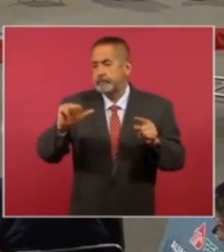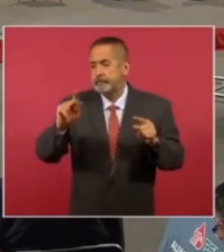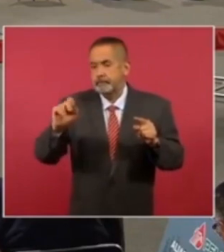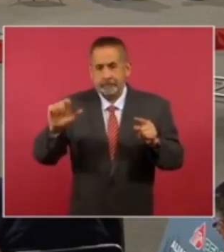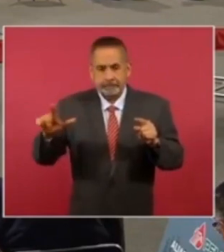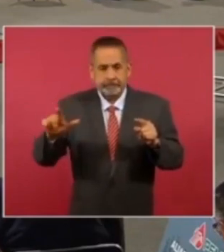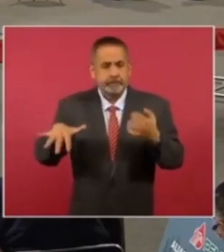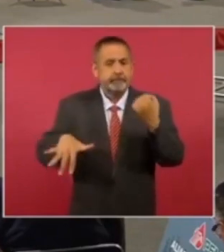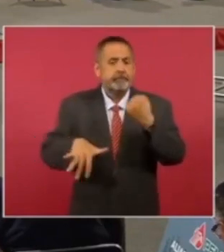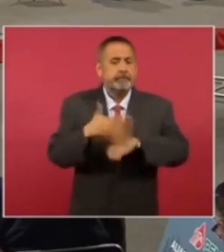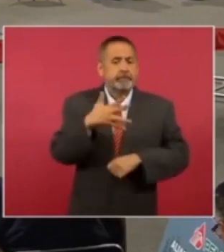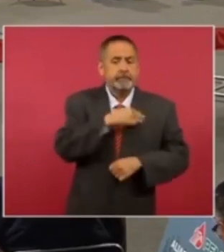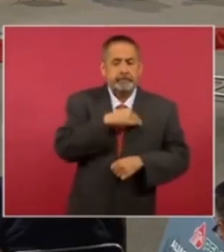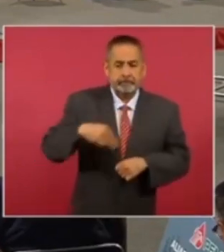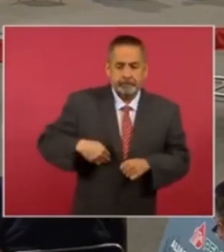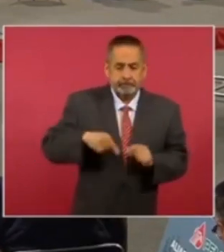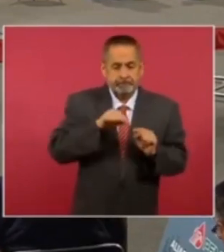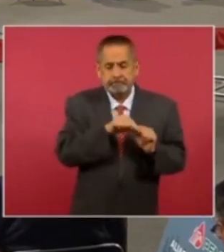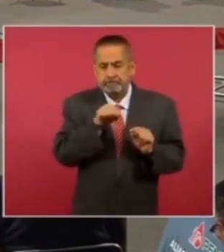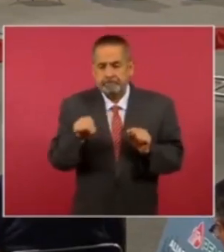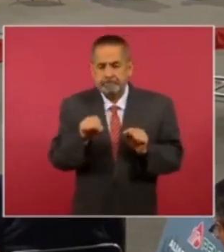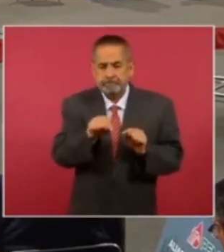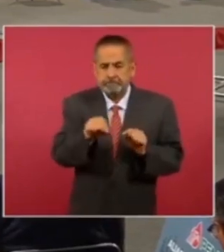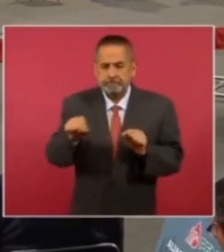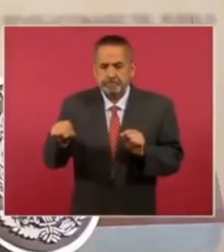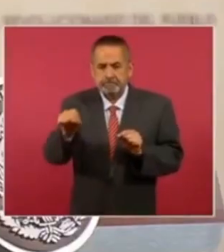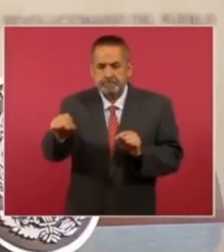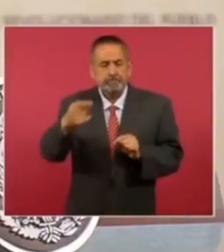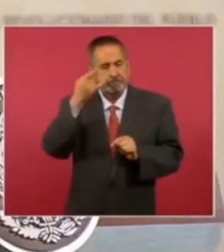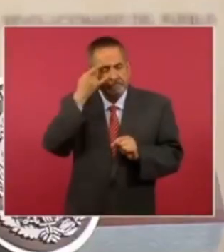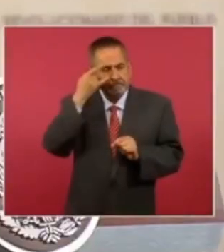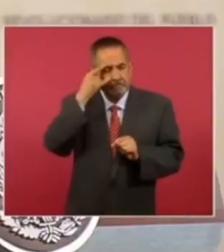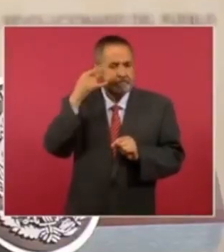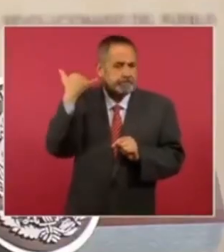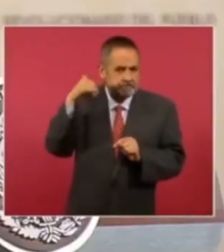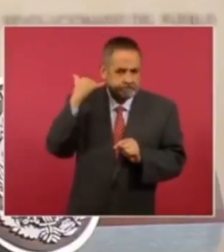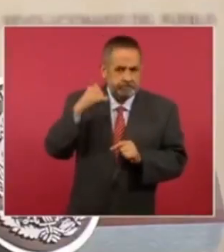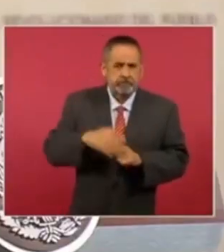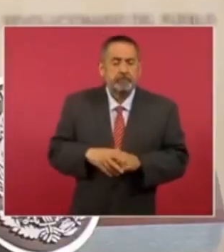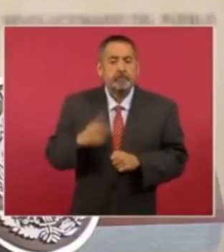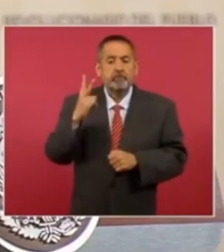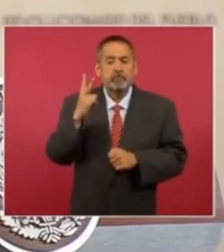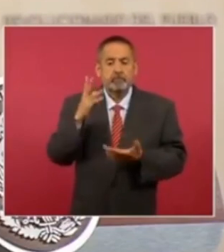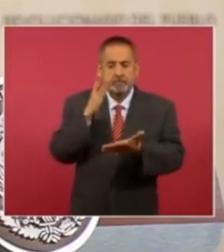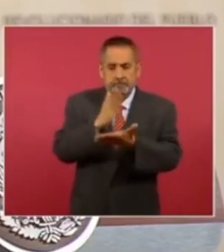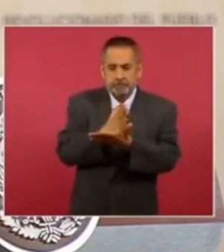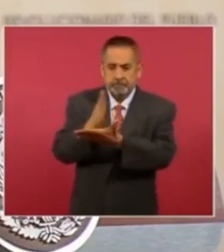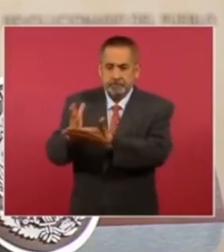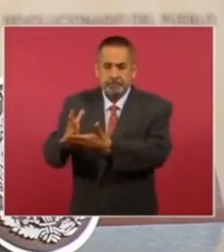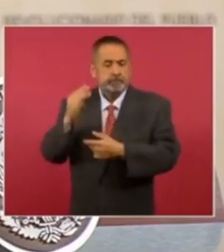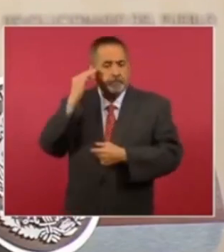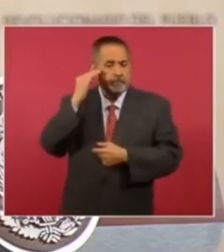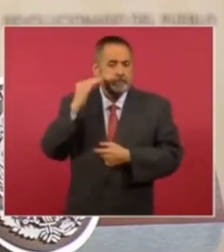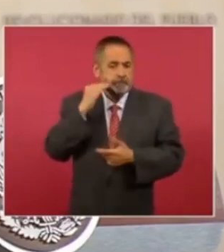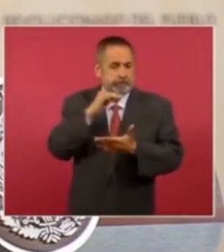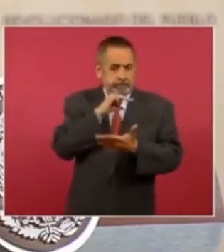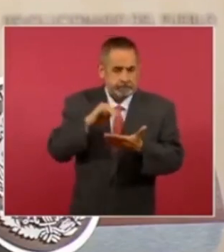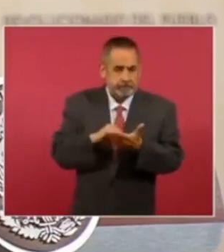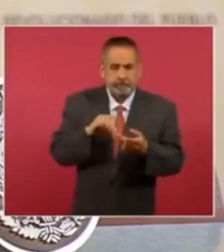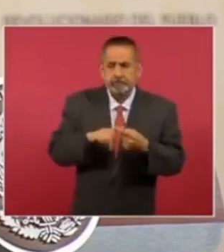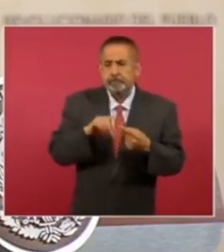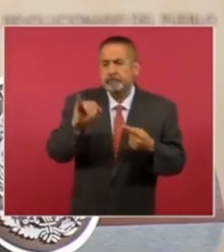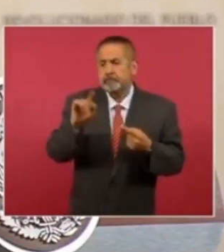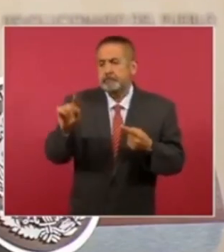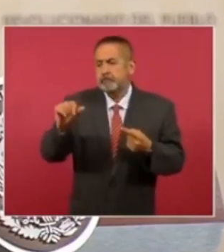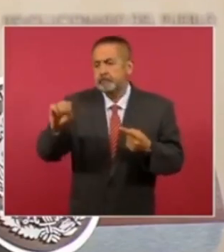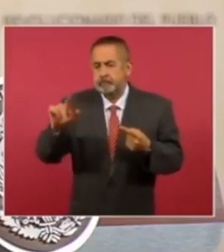representa el 44% de recorrido total de esta magna obra. En Yucatán se construyen dos centrales de ciclo combinado